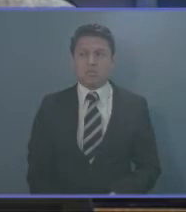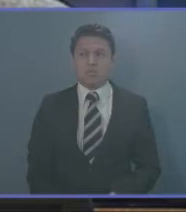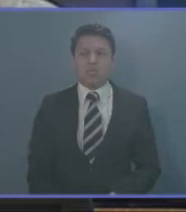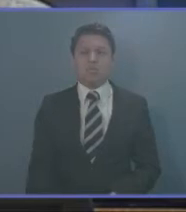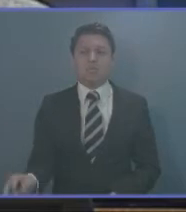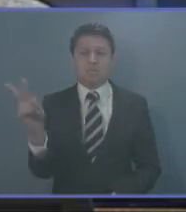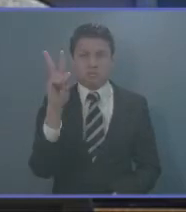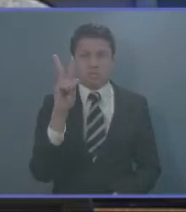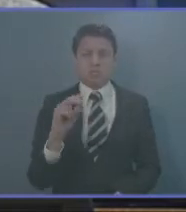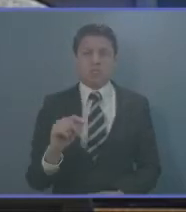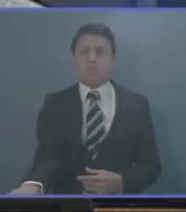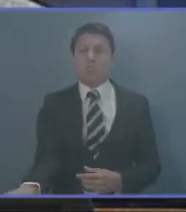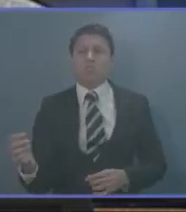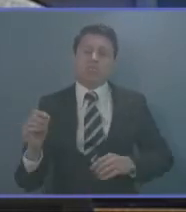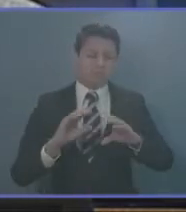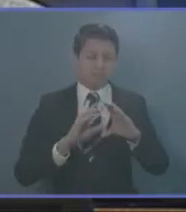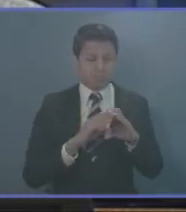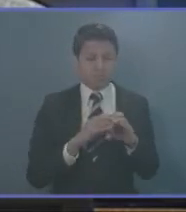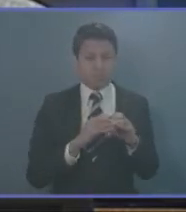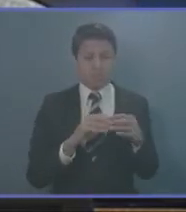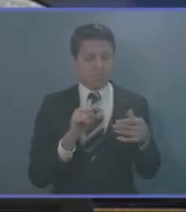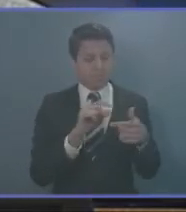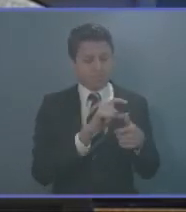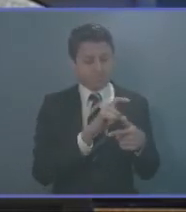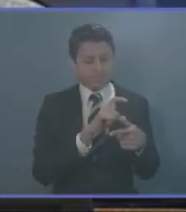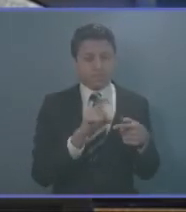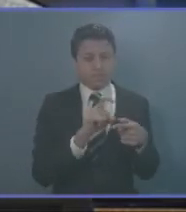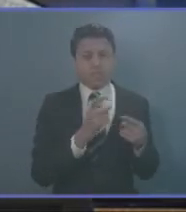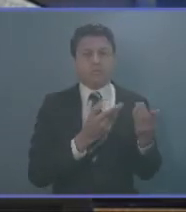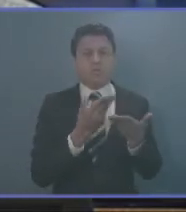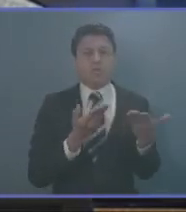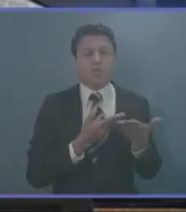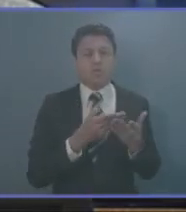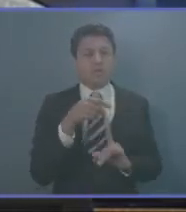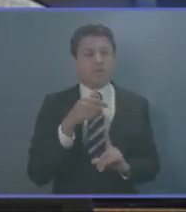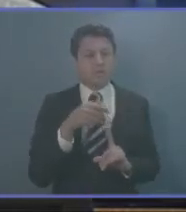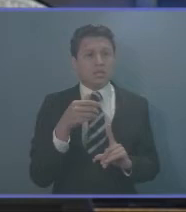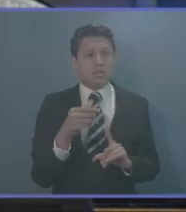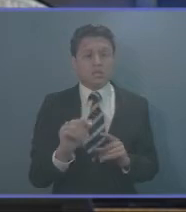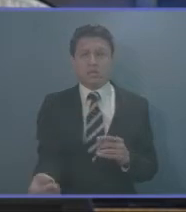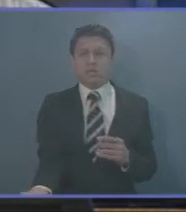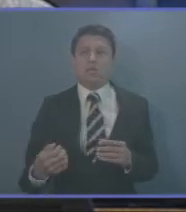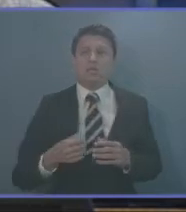2. Sector servicios educativos, capital contable neto, tramo.